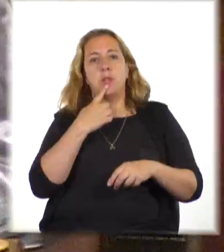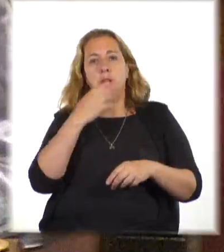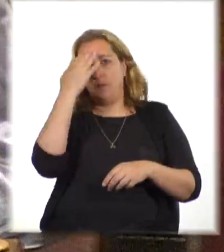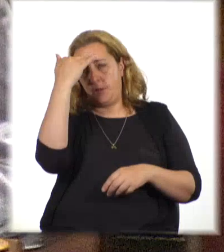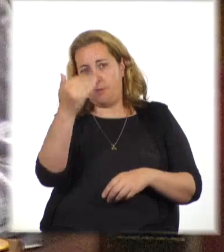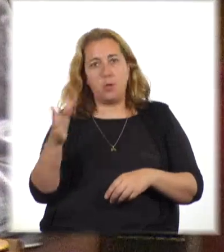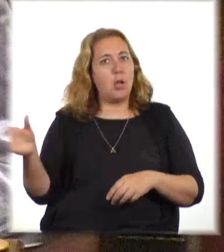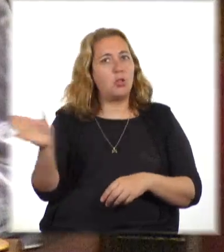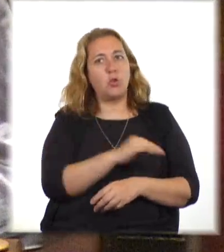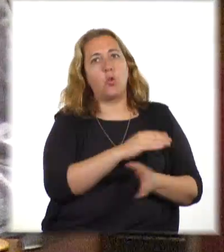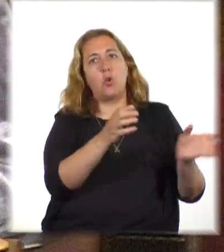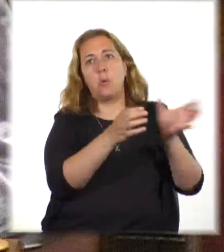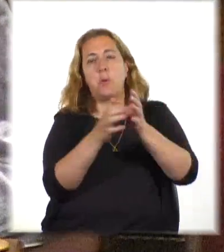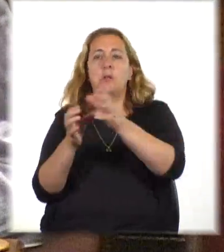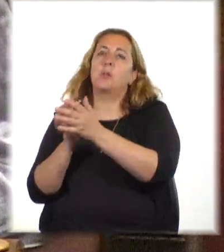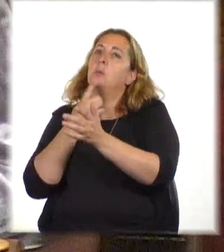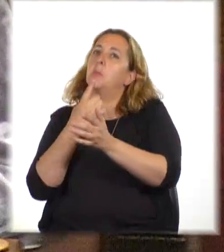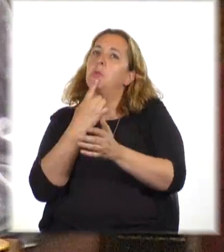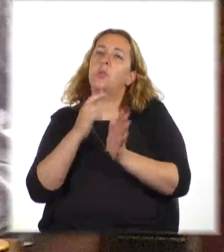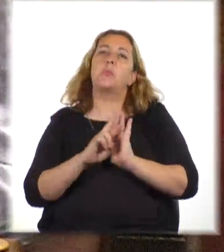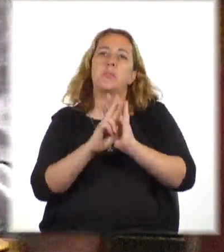con representación parlamentaria muchas gracias señor presidente